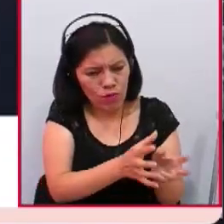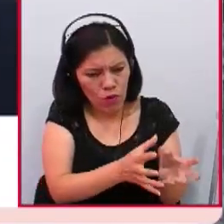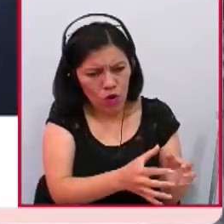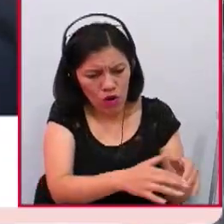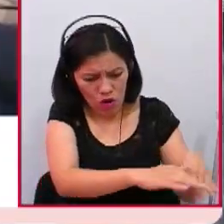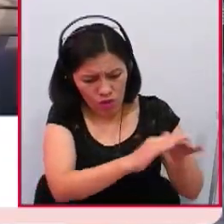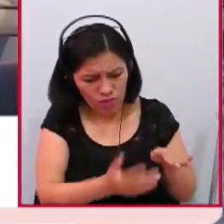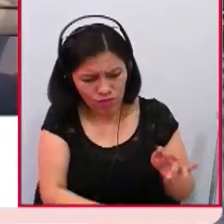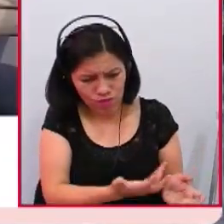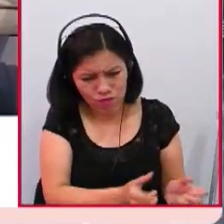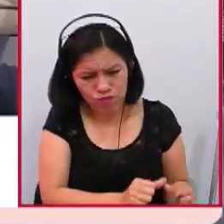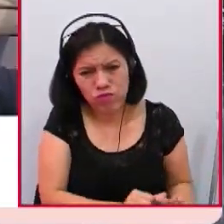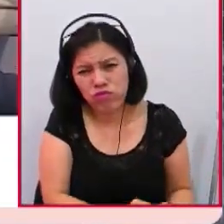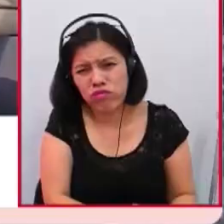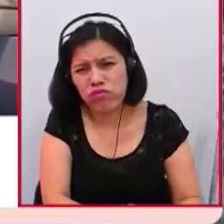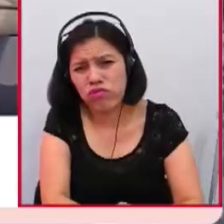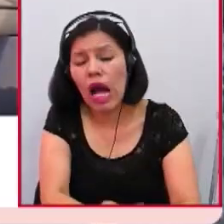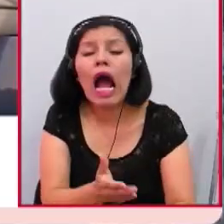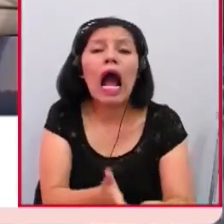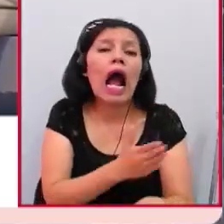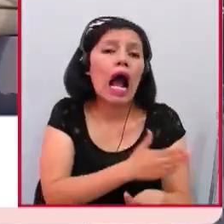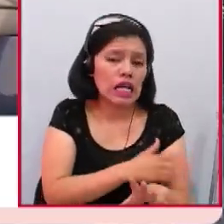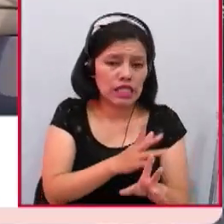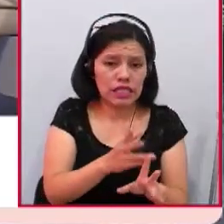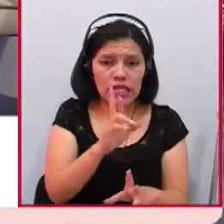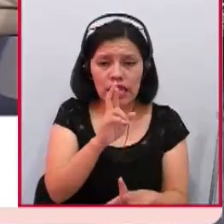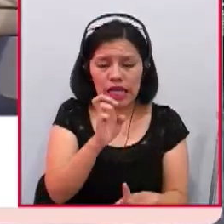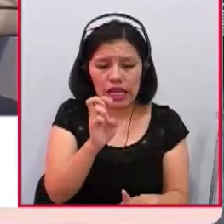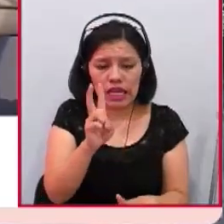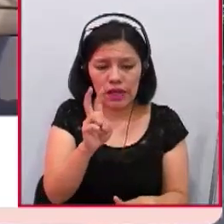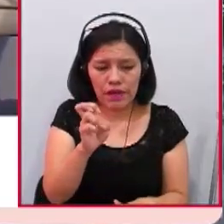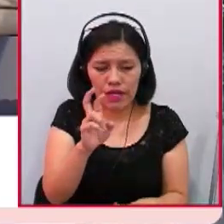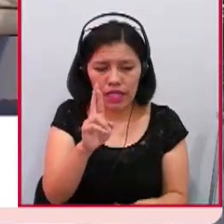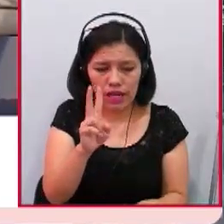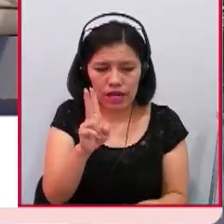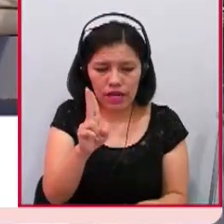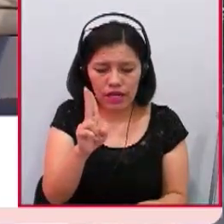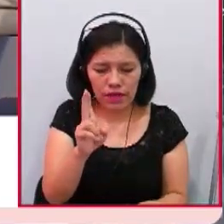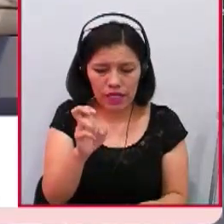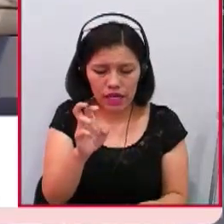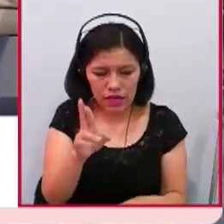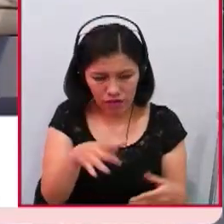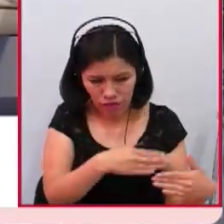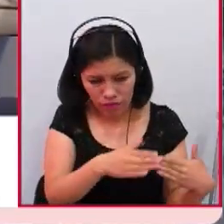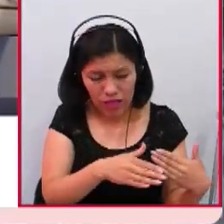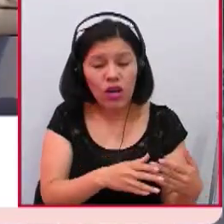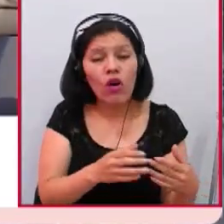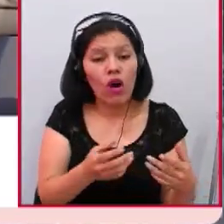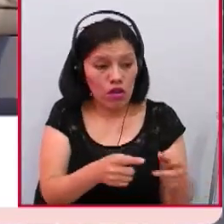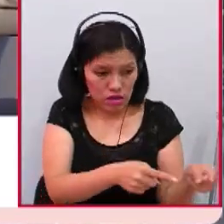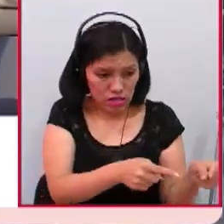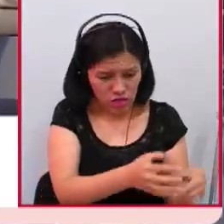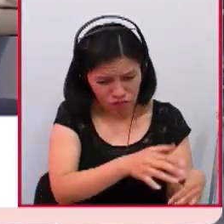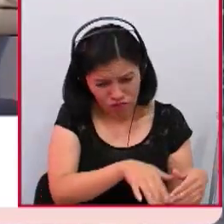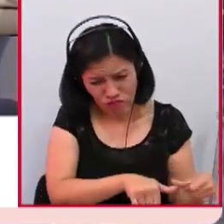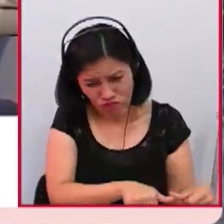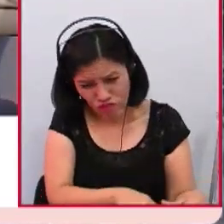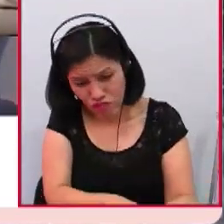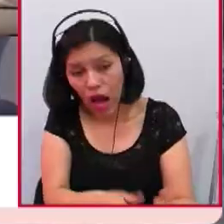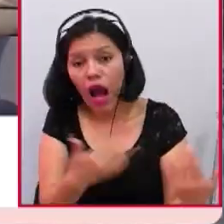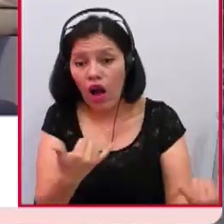antes del reverbero, ¿no? Era el reverbero en esa época, con relación al nuevo reactor seguido de